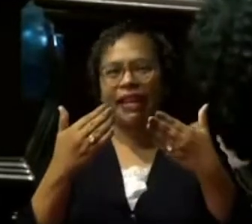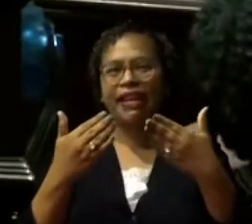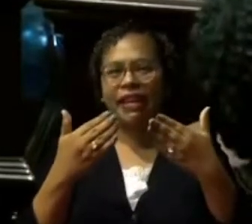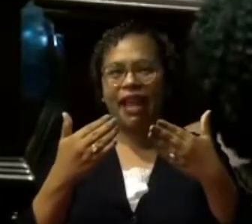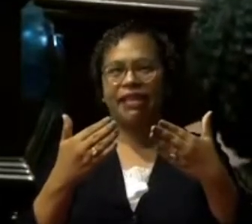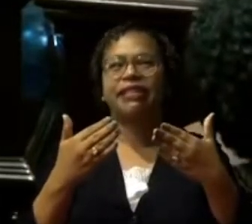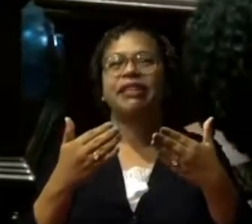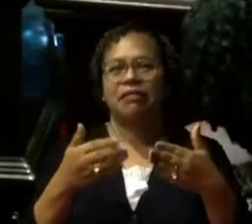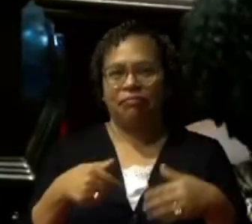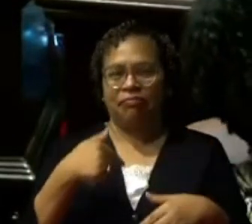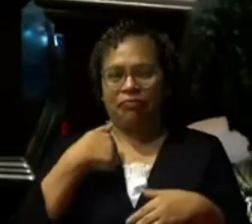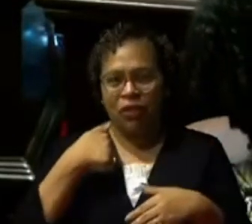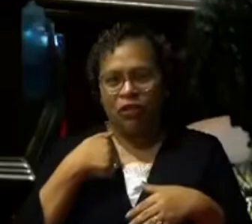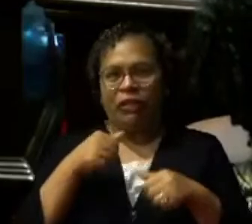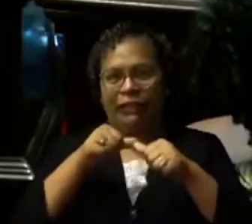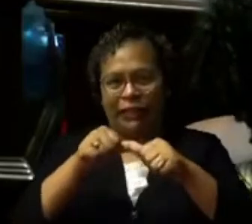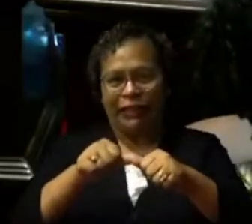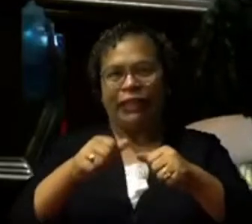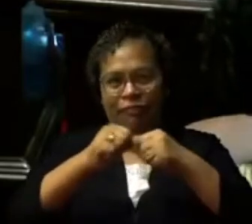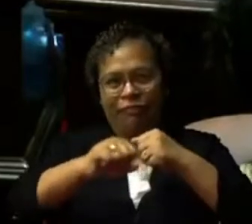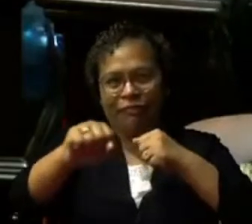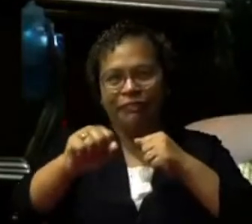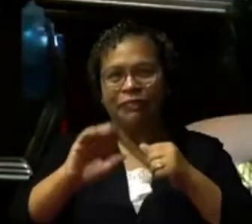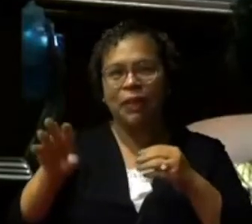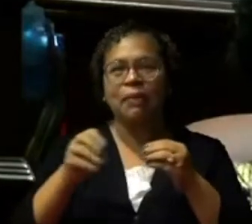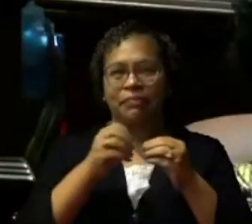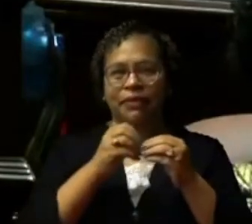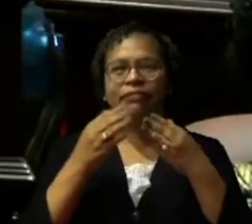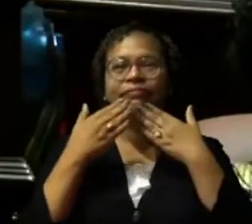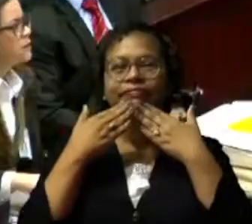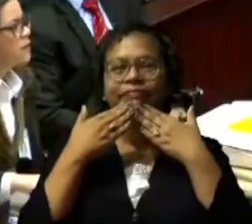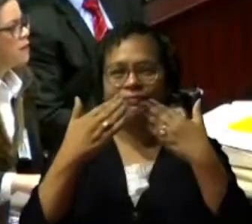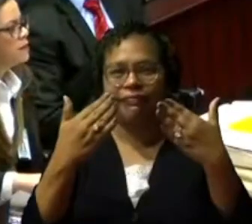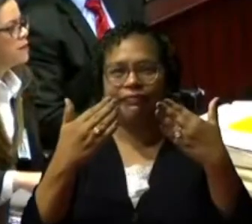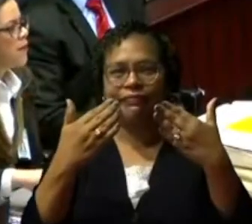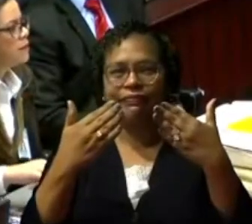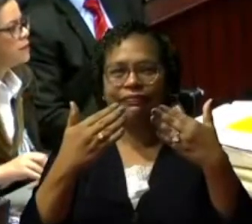permitirme extenderme del uso de la palabra. Gracias. Bien.